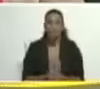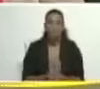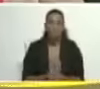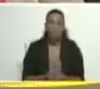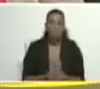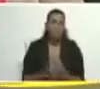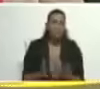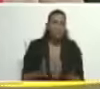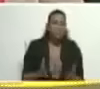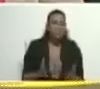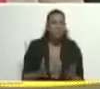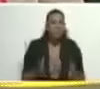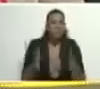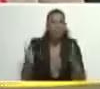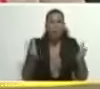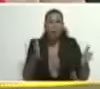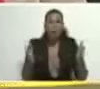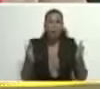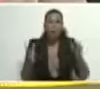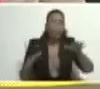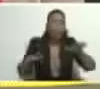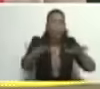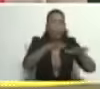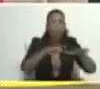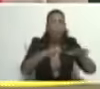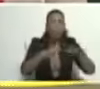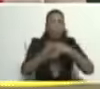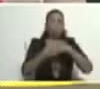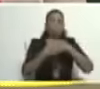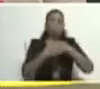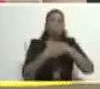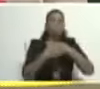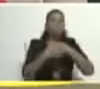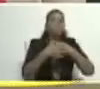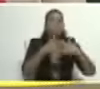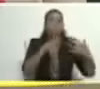Si una barracuda sale y me dice,